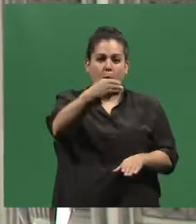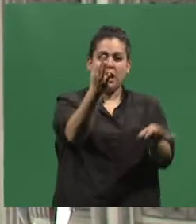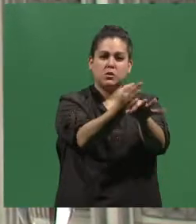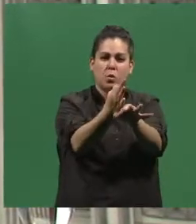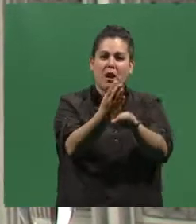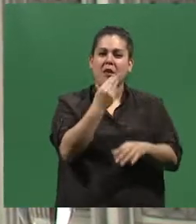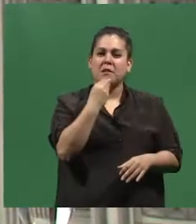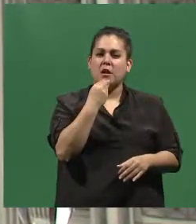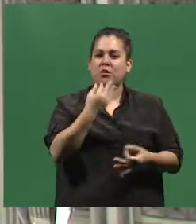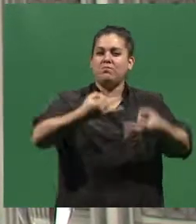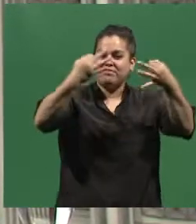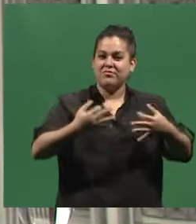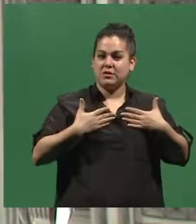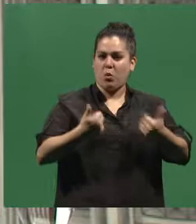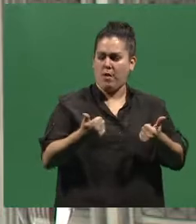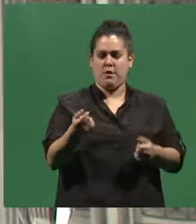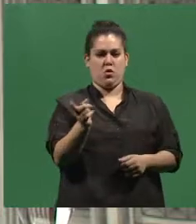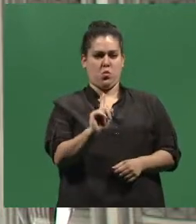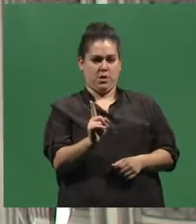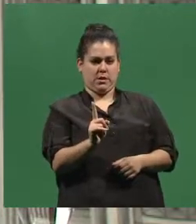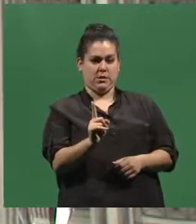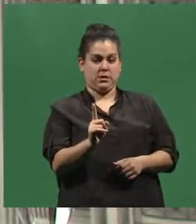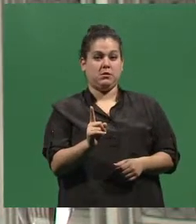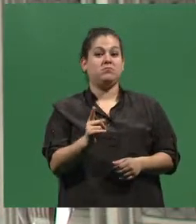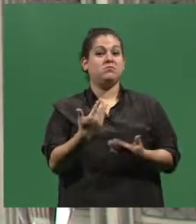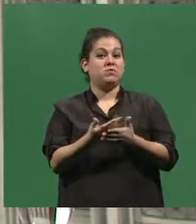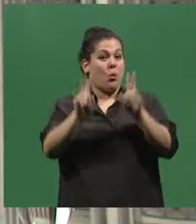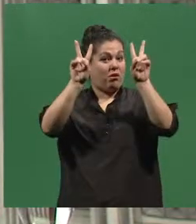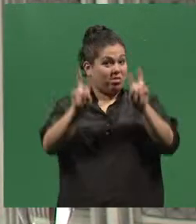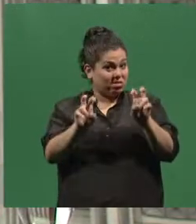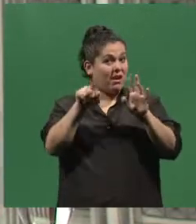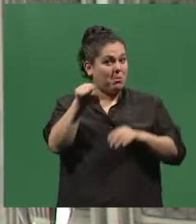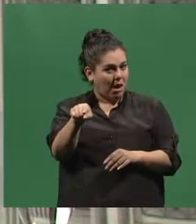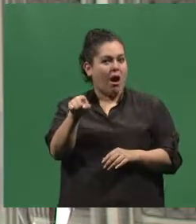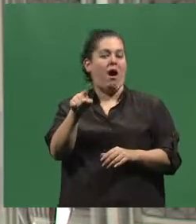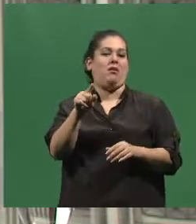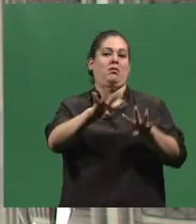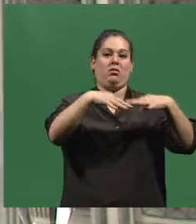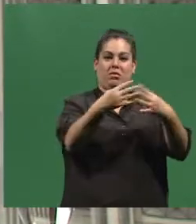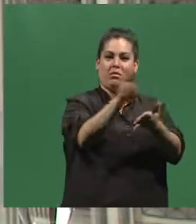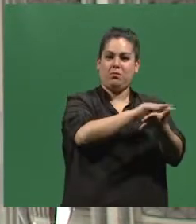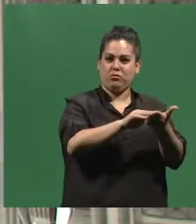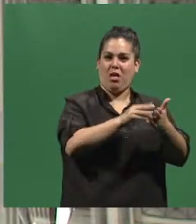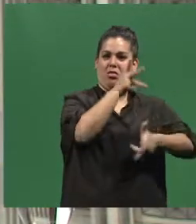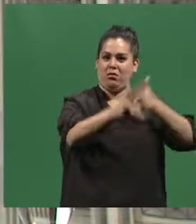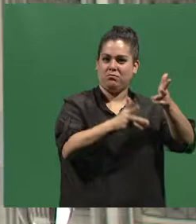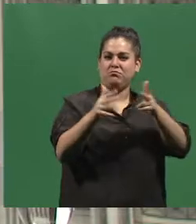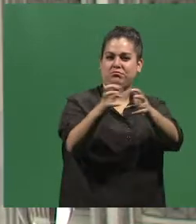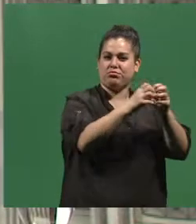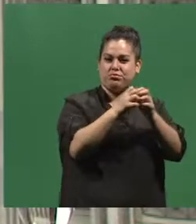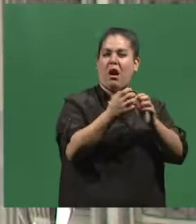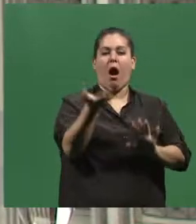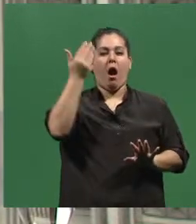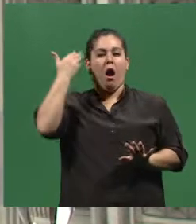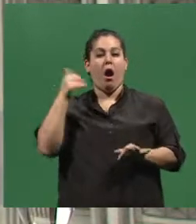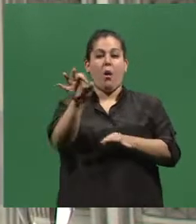alimentación que a veces no es del todo saludable? Justamente sobre esto está trabajando la Cámara de Diputados de la Nación. Hace tiempo ya con un